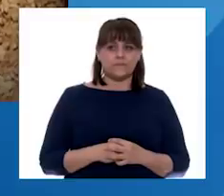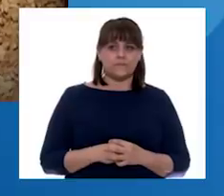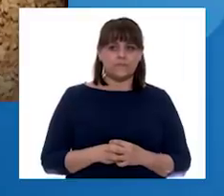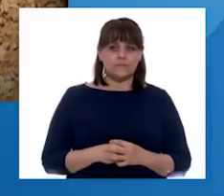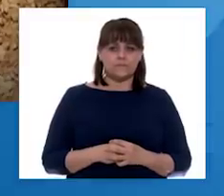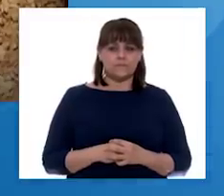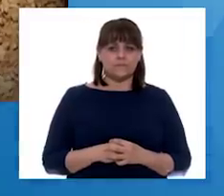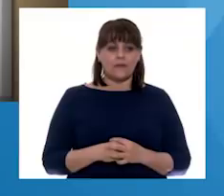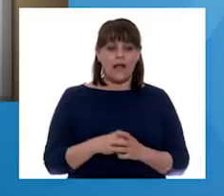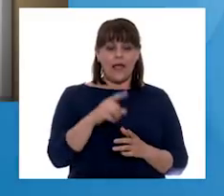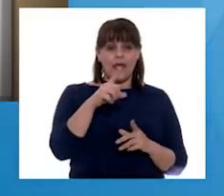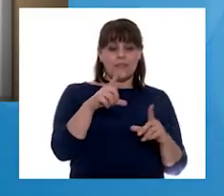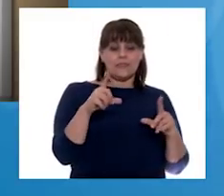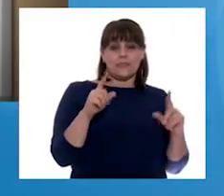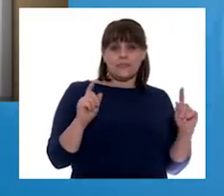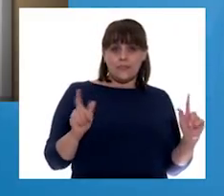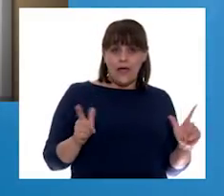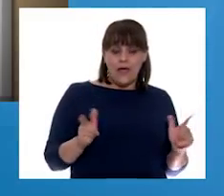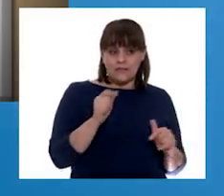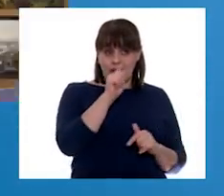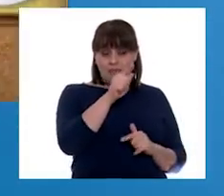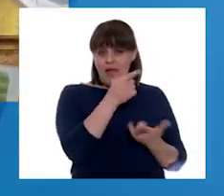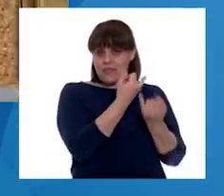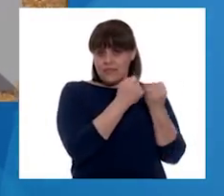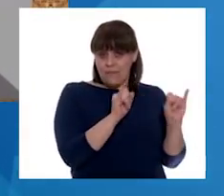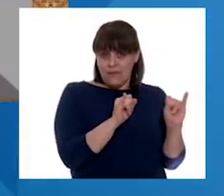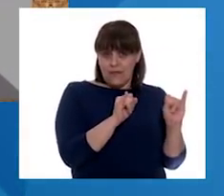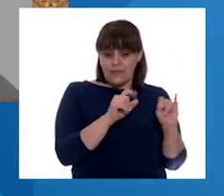Texas independiza y Santa Anna es degradado.